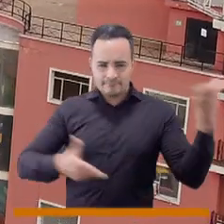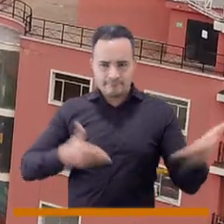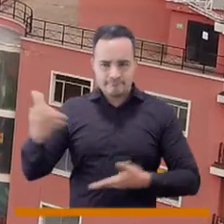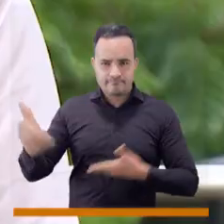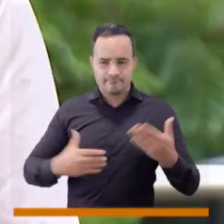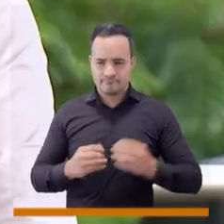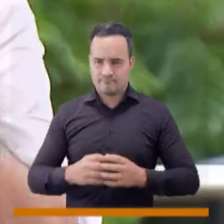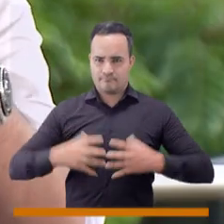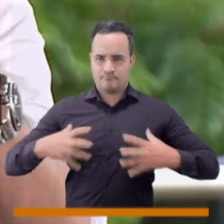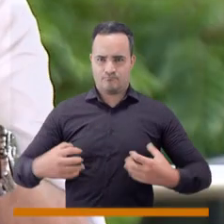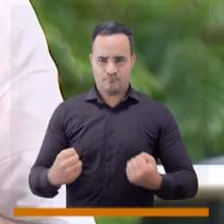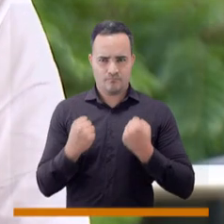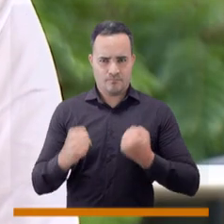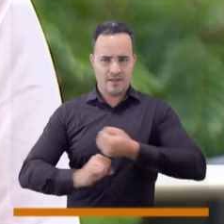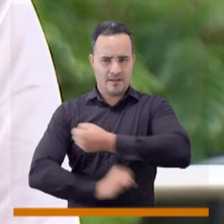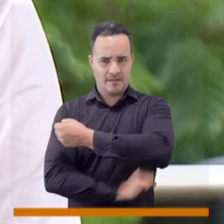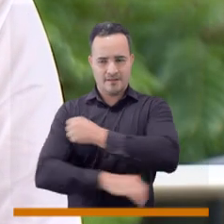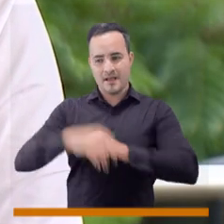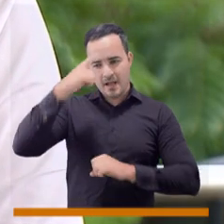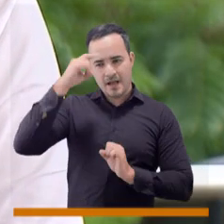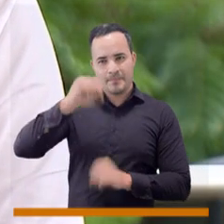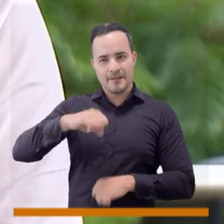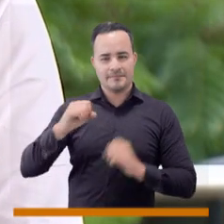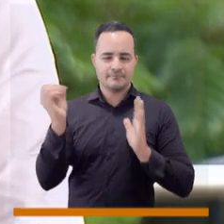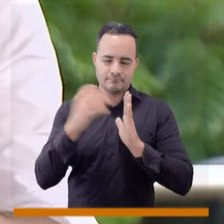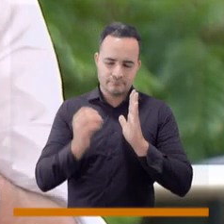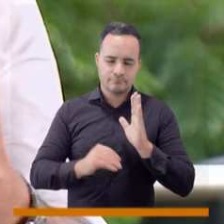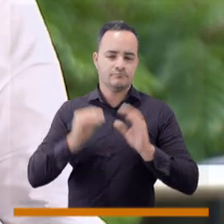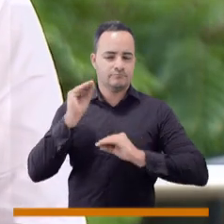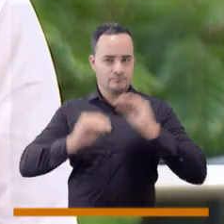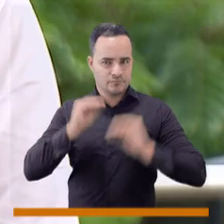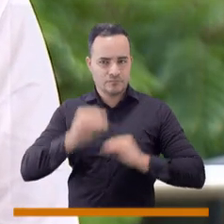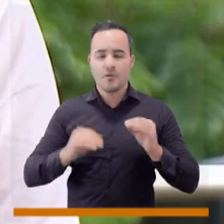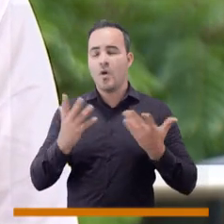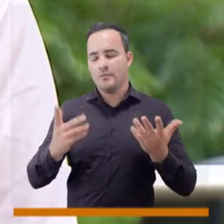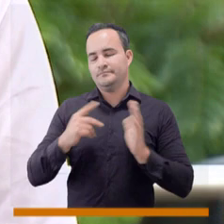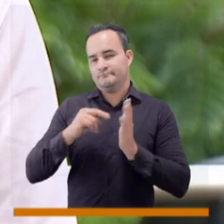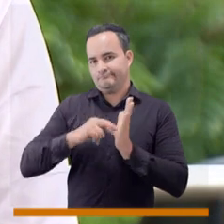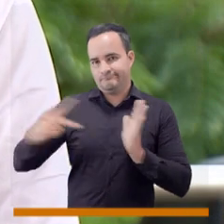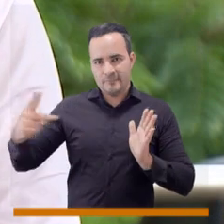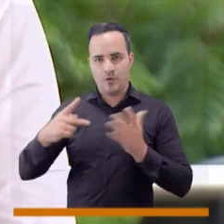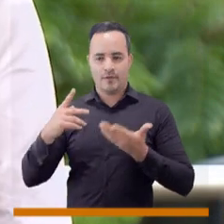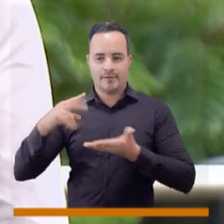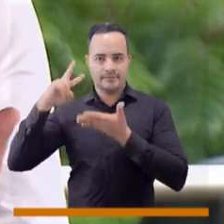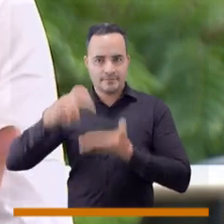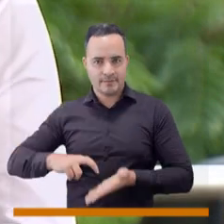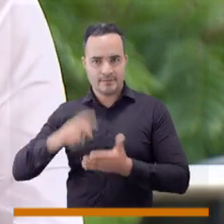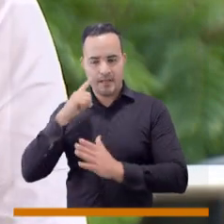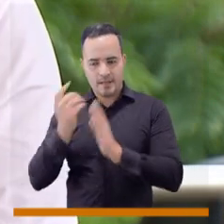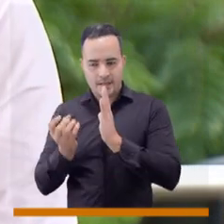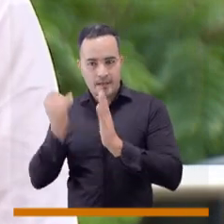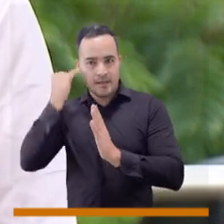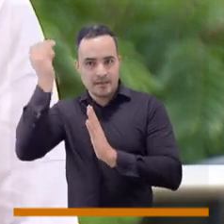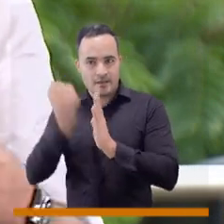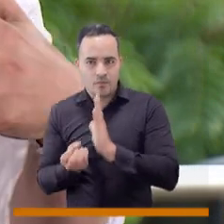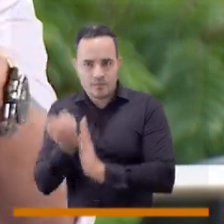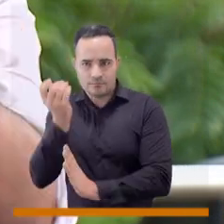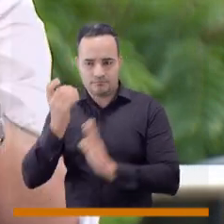capacidad estratégica en el desarrollo óptimo de ciencia, tecnología e innovación, pero adicionalmente, Catherine, que también lo podamos implementar con el